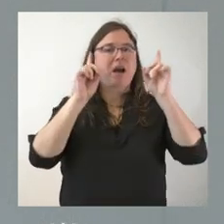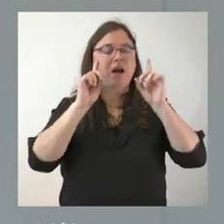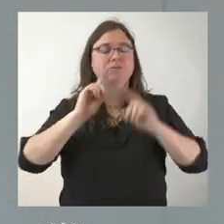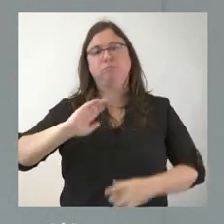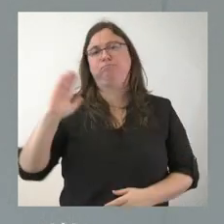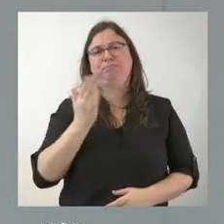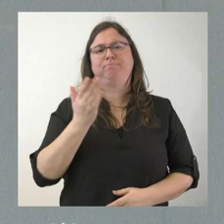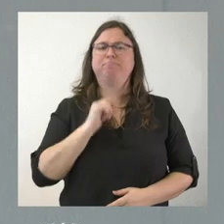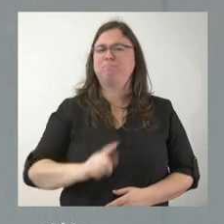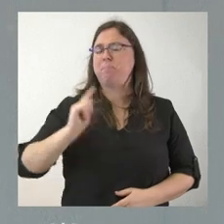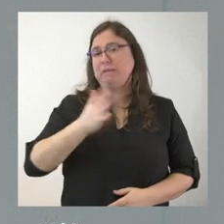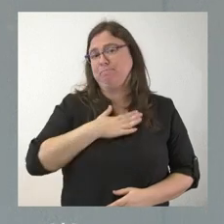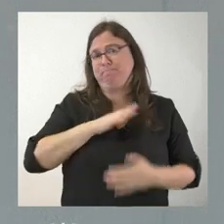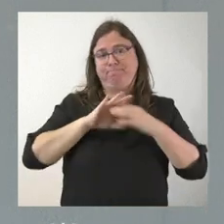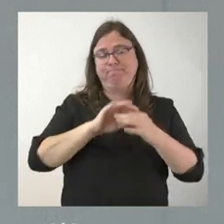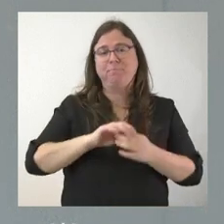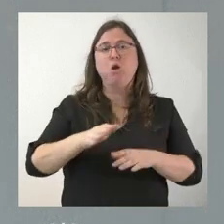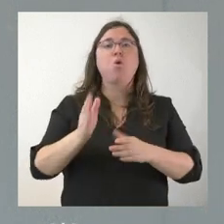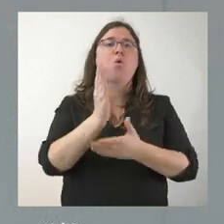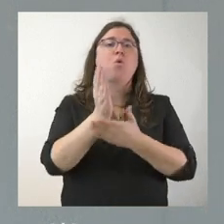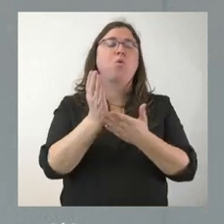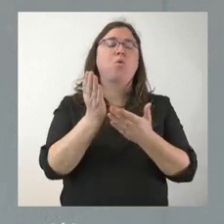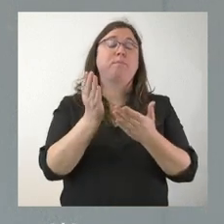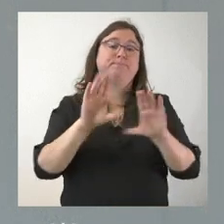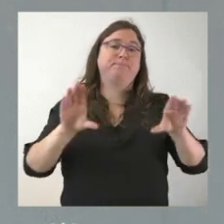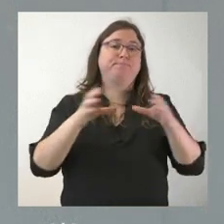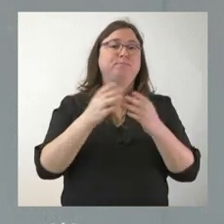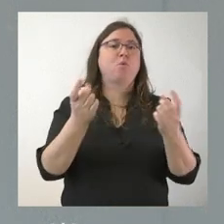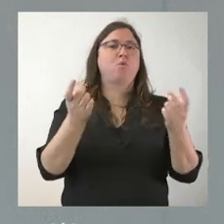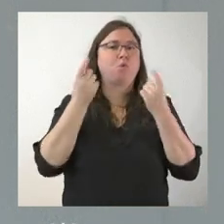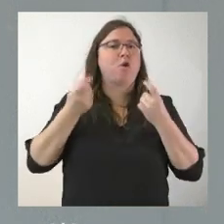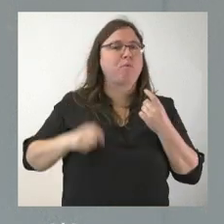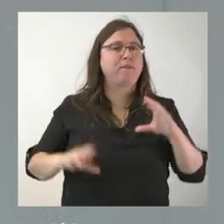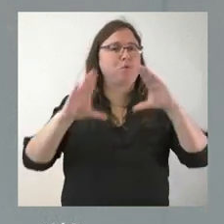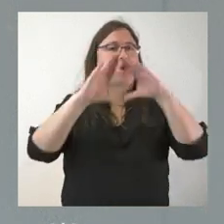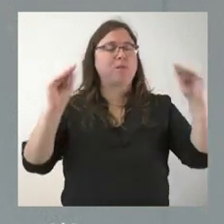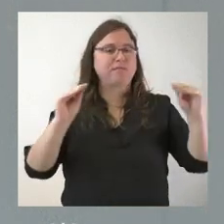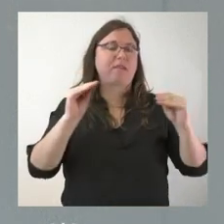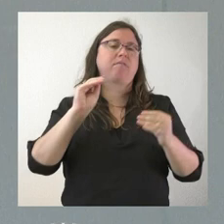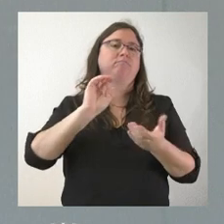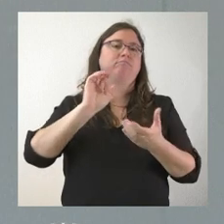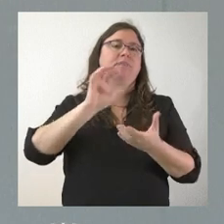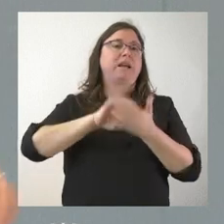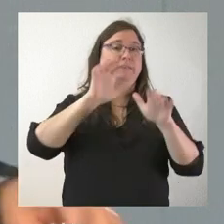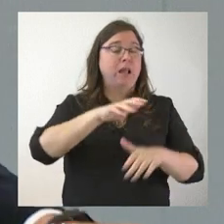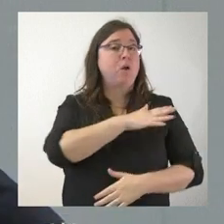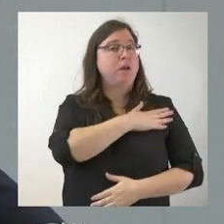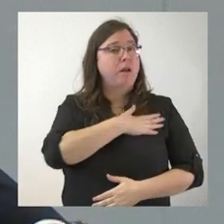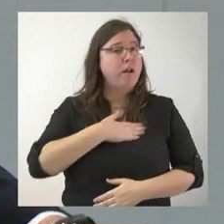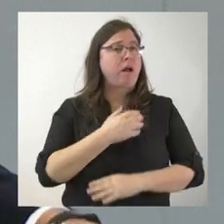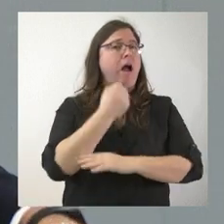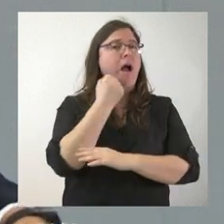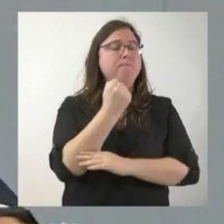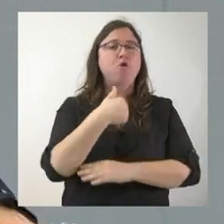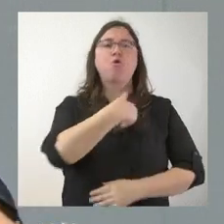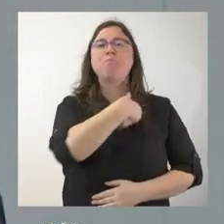más a nosotros nos corresponde directamente a la comunidad universitaria de Castilla y León con la cual queremos seguir reivindicando nuestro papel de estar